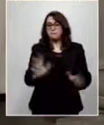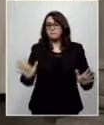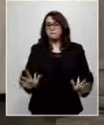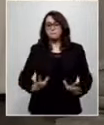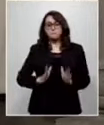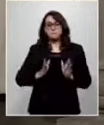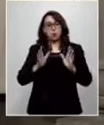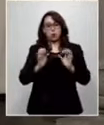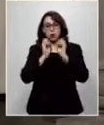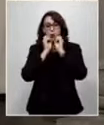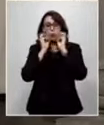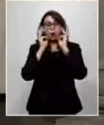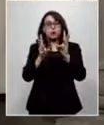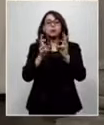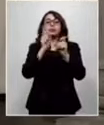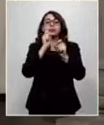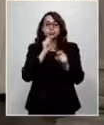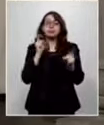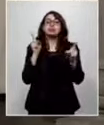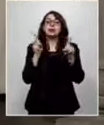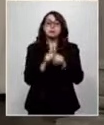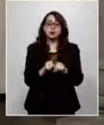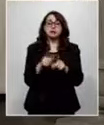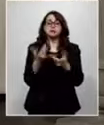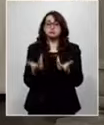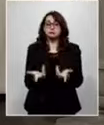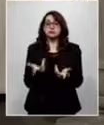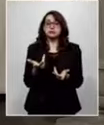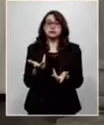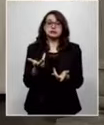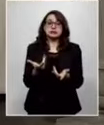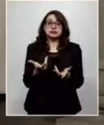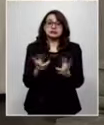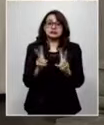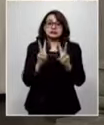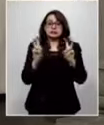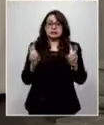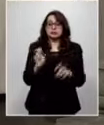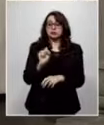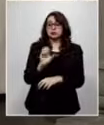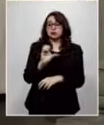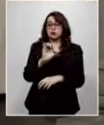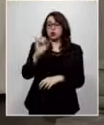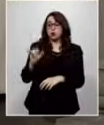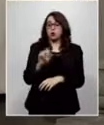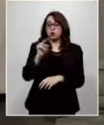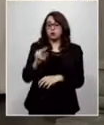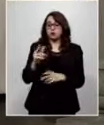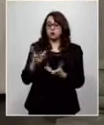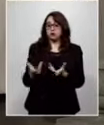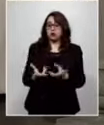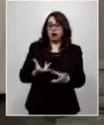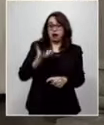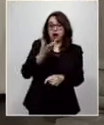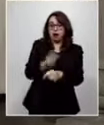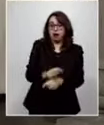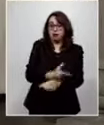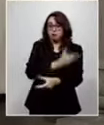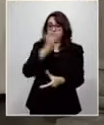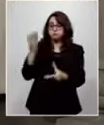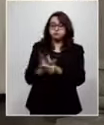se acerquen también a esta aportación que está haciendo la Suprema Corte a este esfuerzo